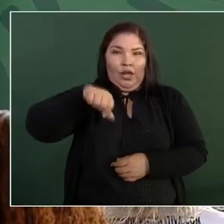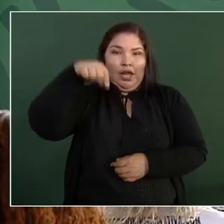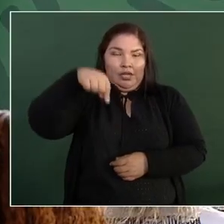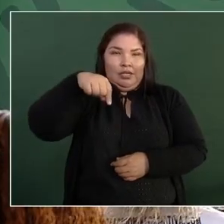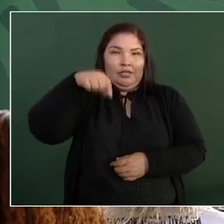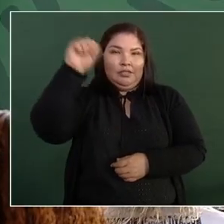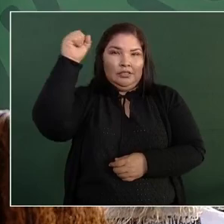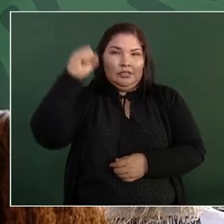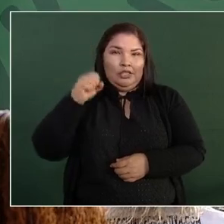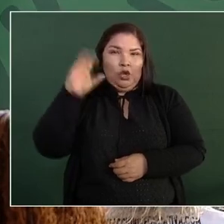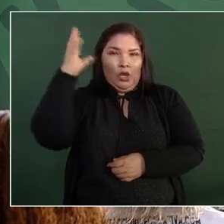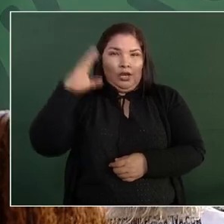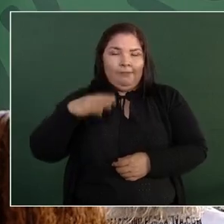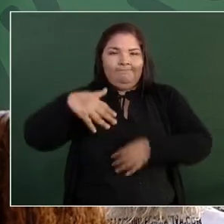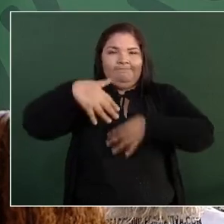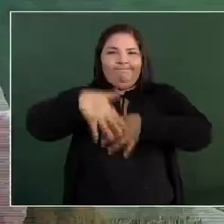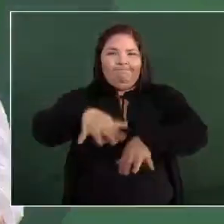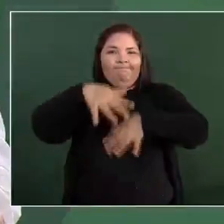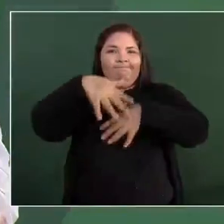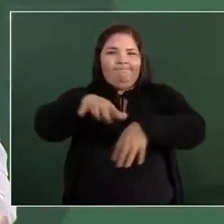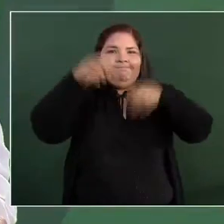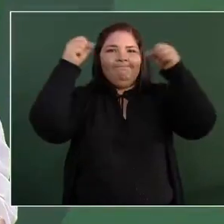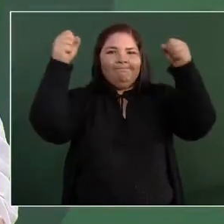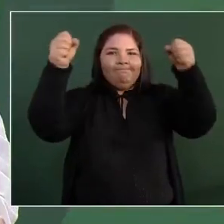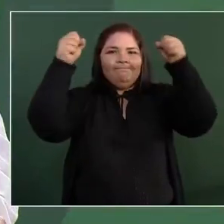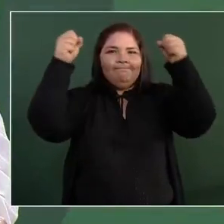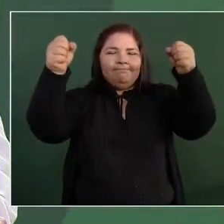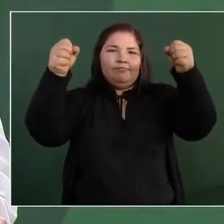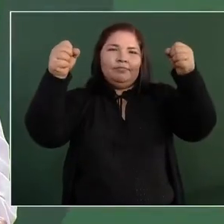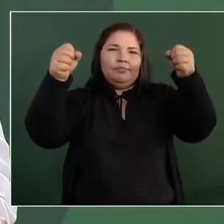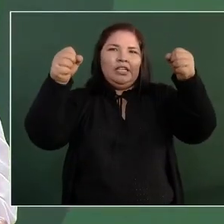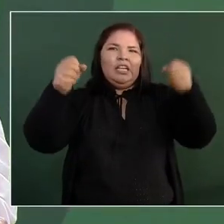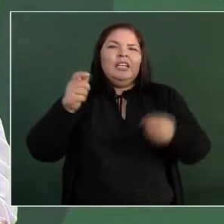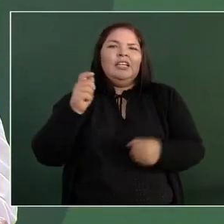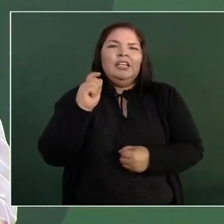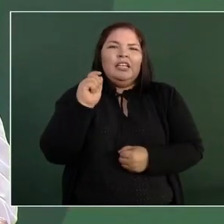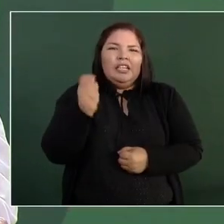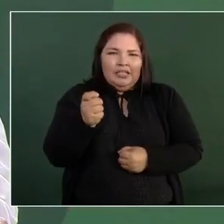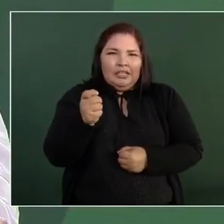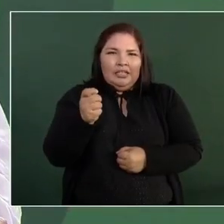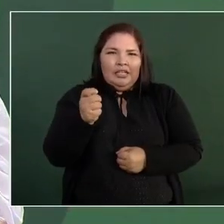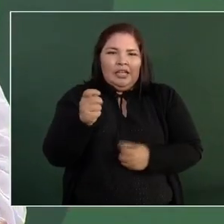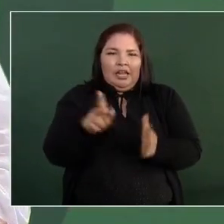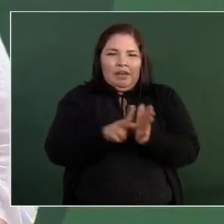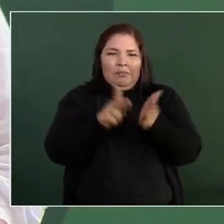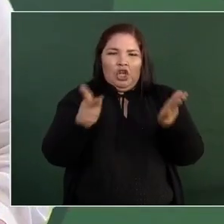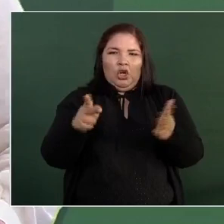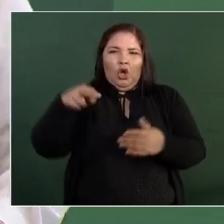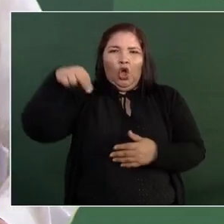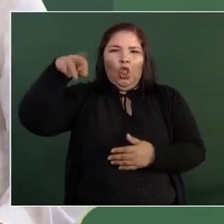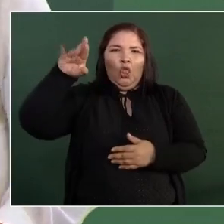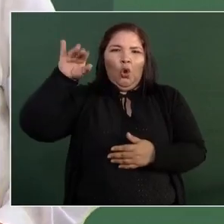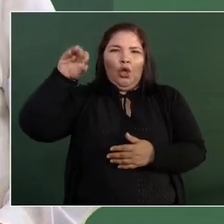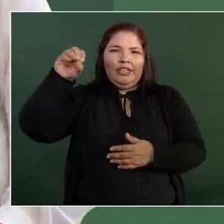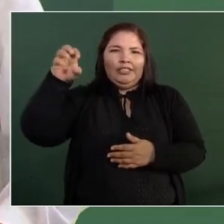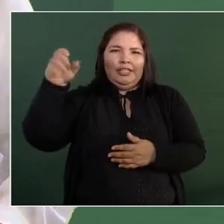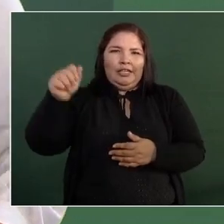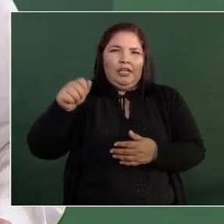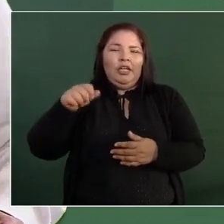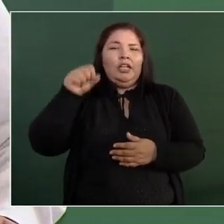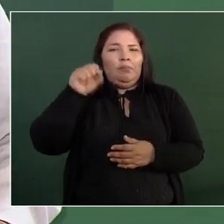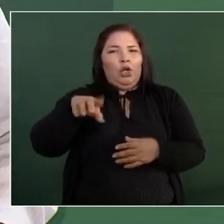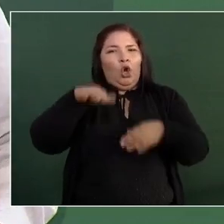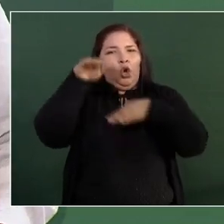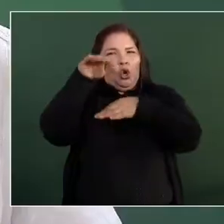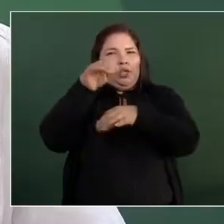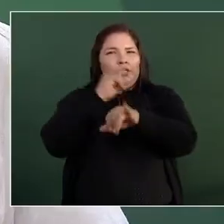manifestación. ¿Qué documentó el periódico Noroeste y luego el portal Animal Político